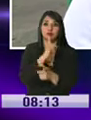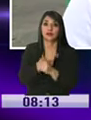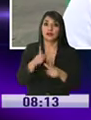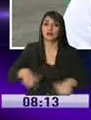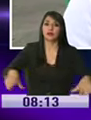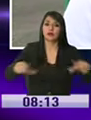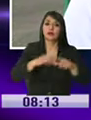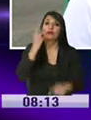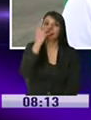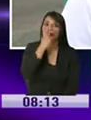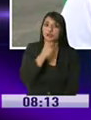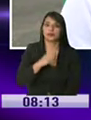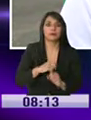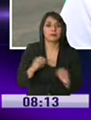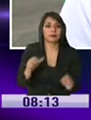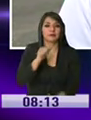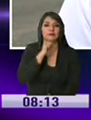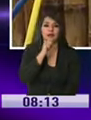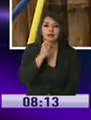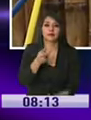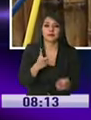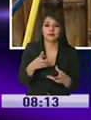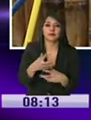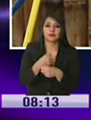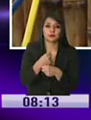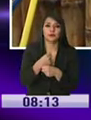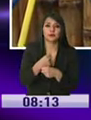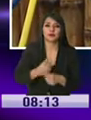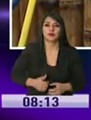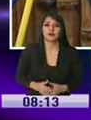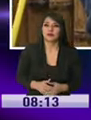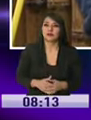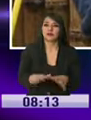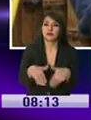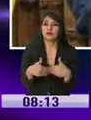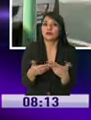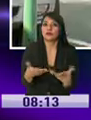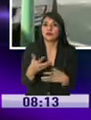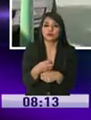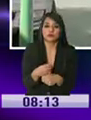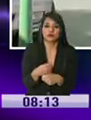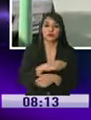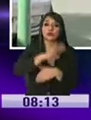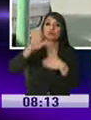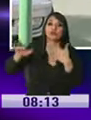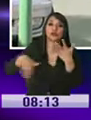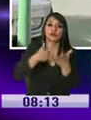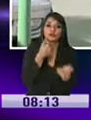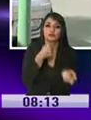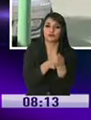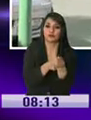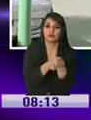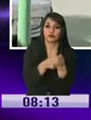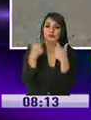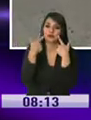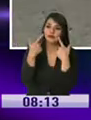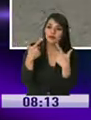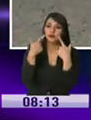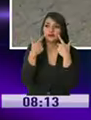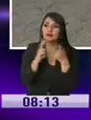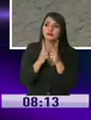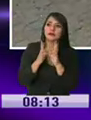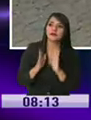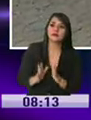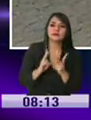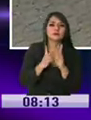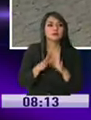índice pero hace falta también más seguridad y cómo se da seguridad todos contribuyendo mirando que los vecinos que